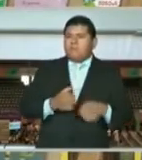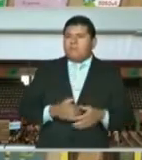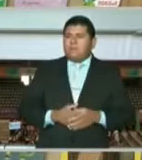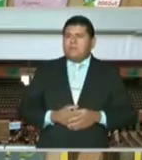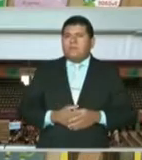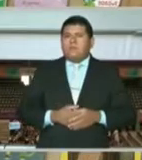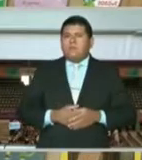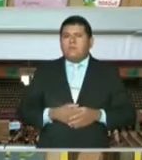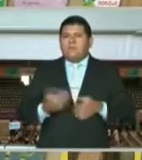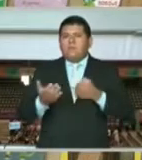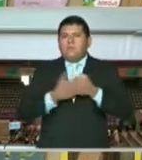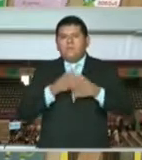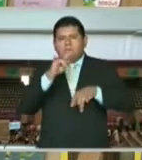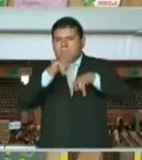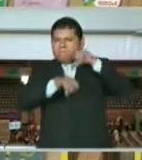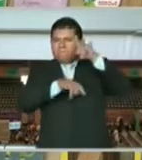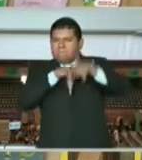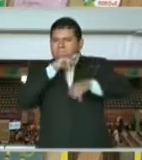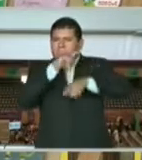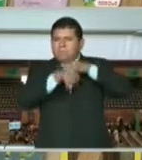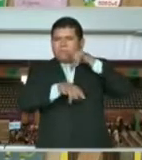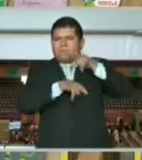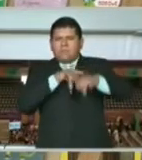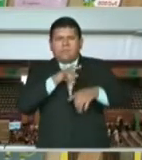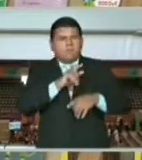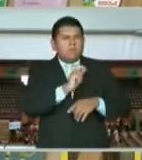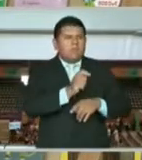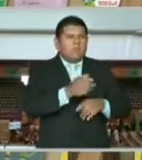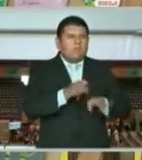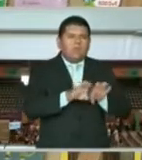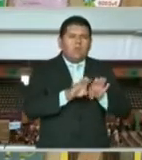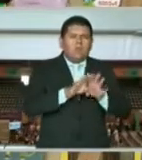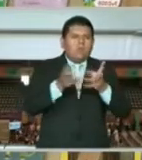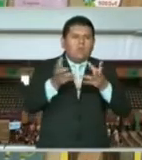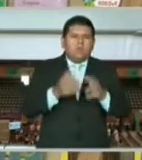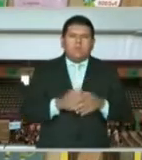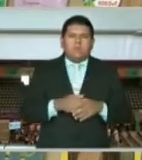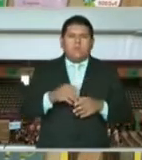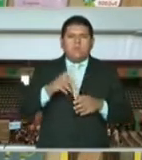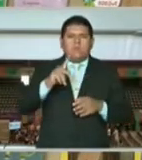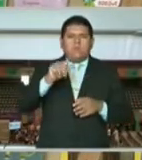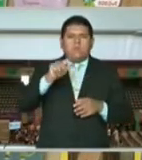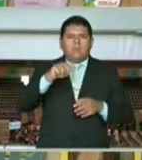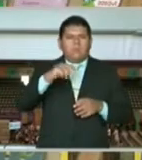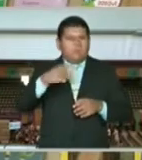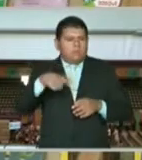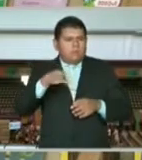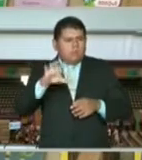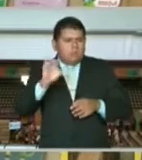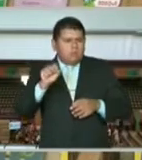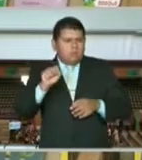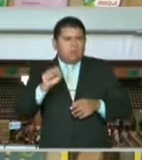La próxima feria, que no se signifique por los palenques, se signifique